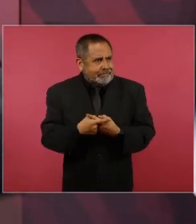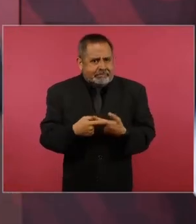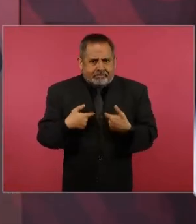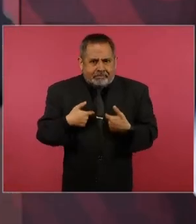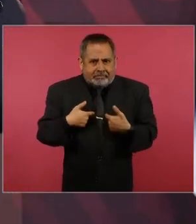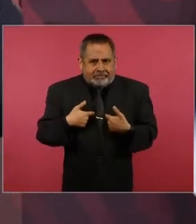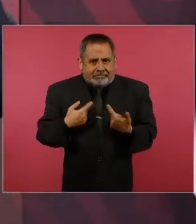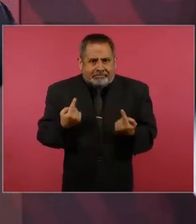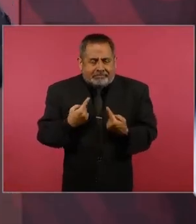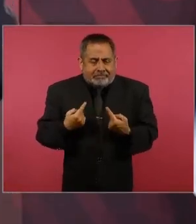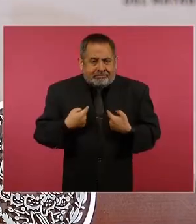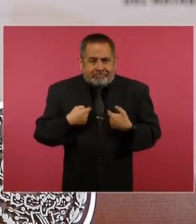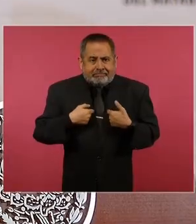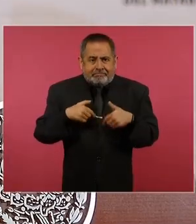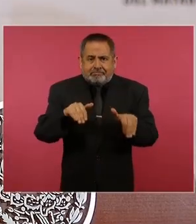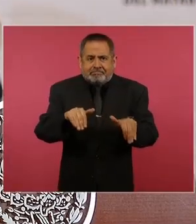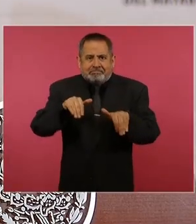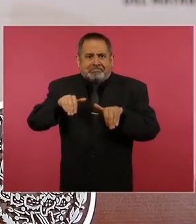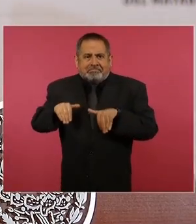que yo ni